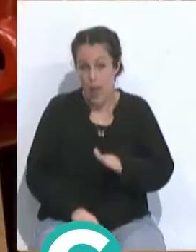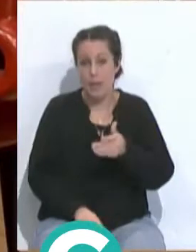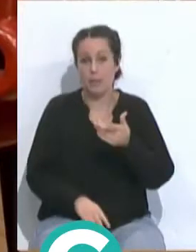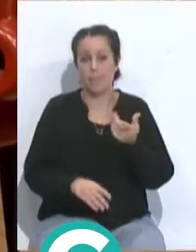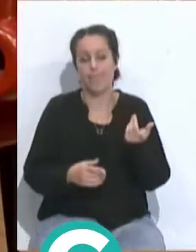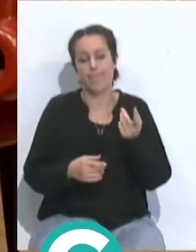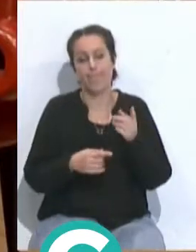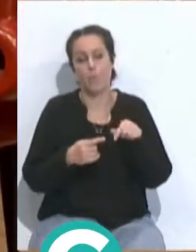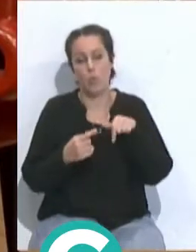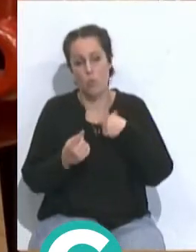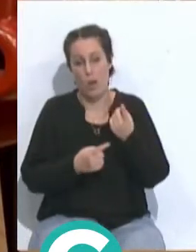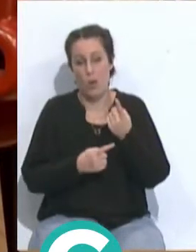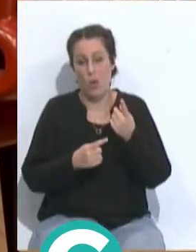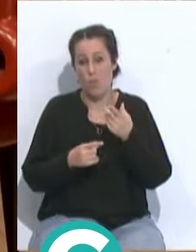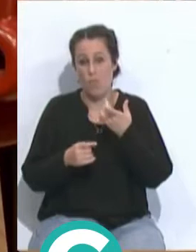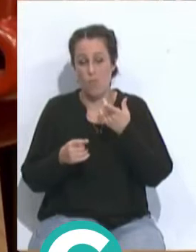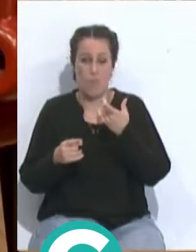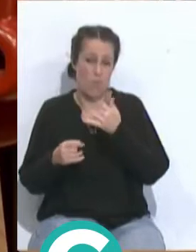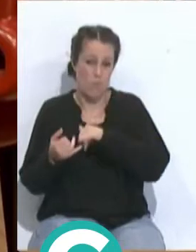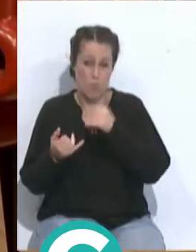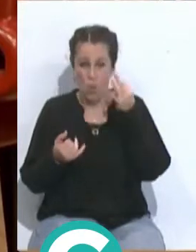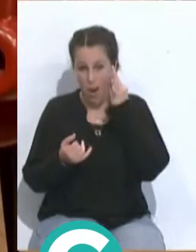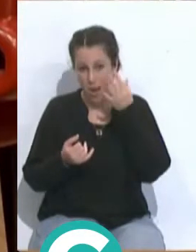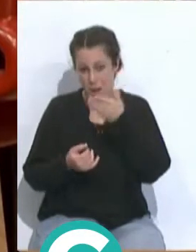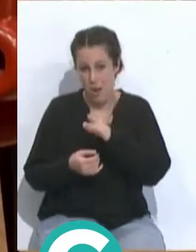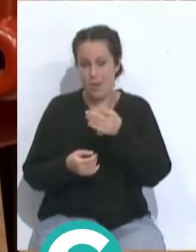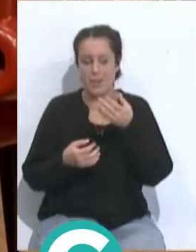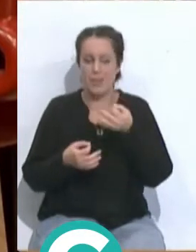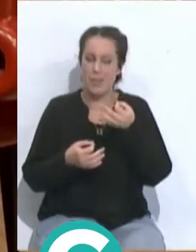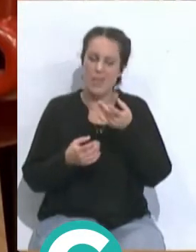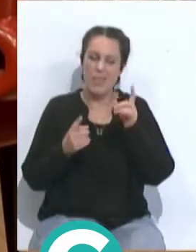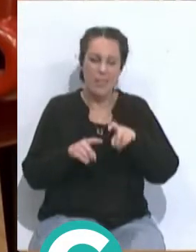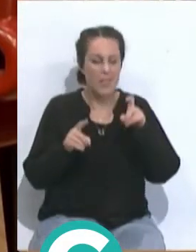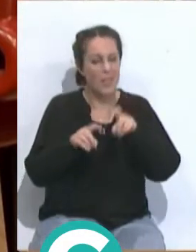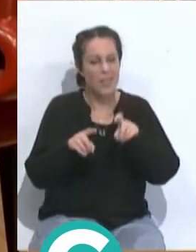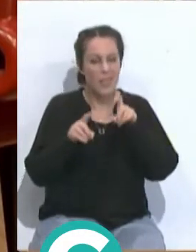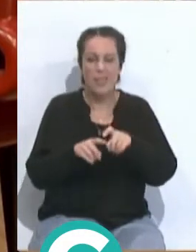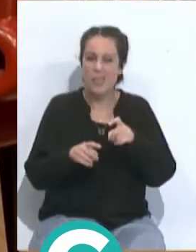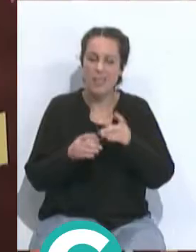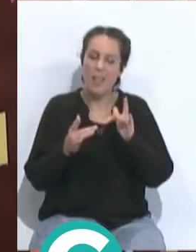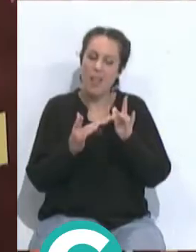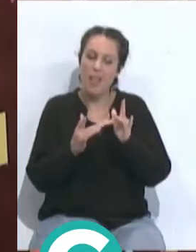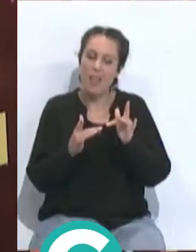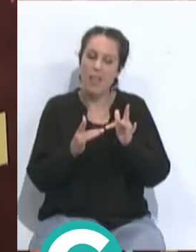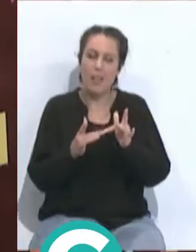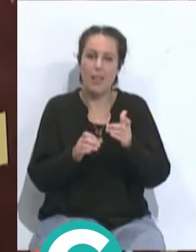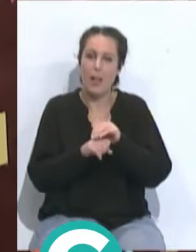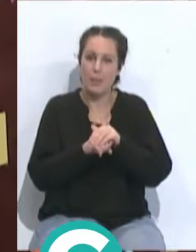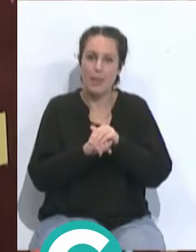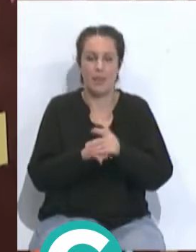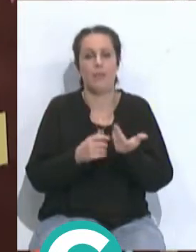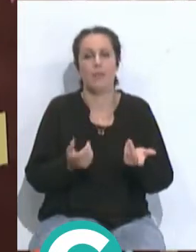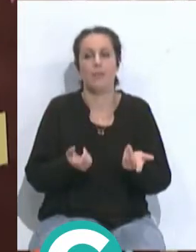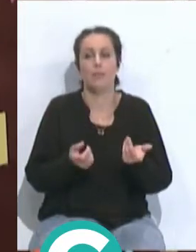luego posteriormente Estrella, pues como que siempre quedamos y siempre estamos ahí el uno para el otro. Tenéis esa amistad de ahí